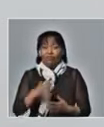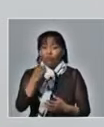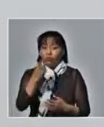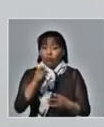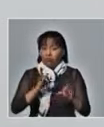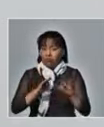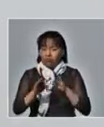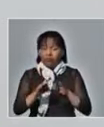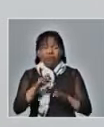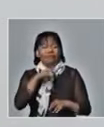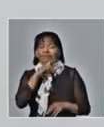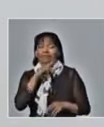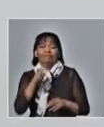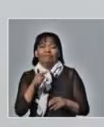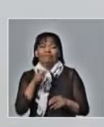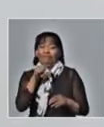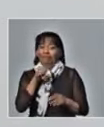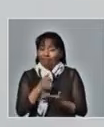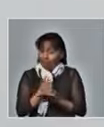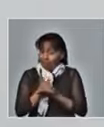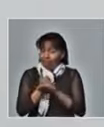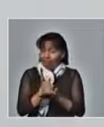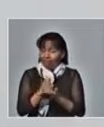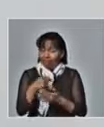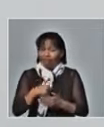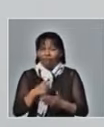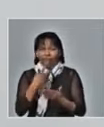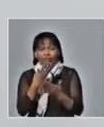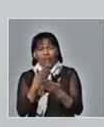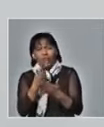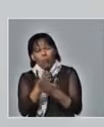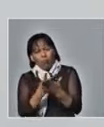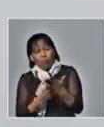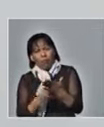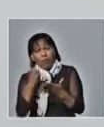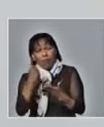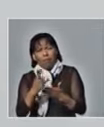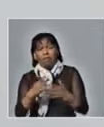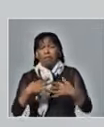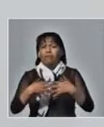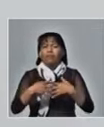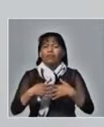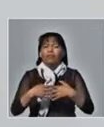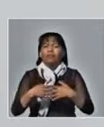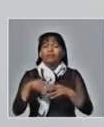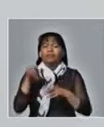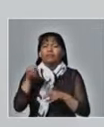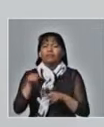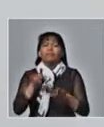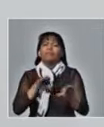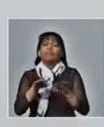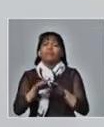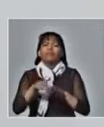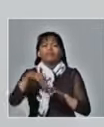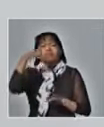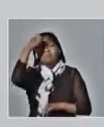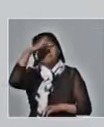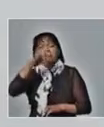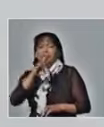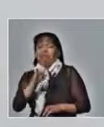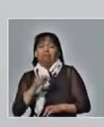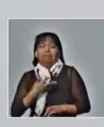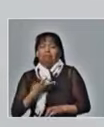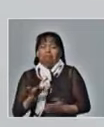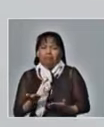no se preocupen, yo les ayudo. Tendremos un programa de subsidios para empresas que los contraten aún sin experiencia. Y para